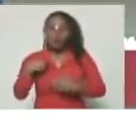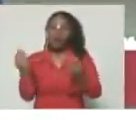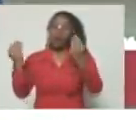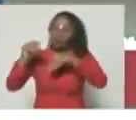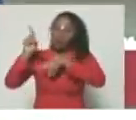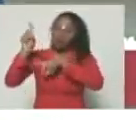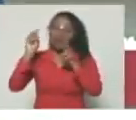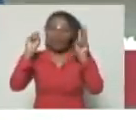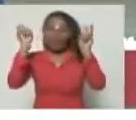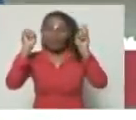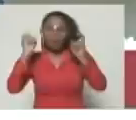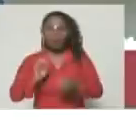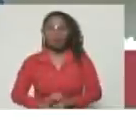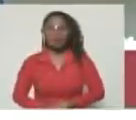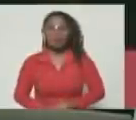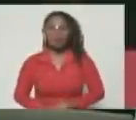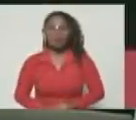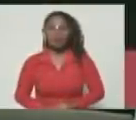concepto.